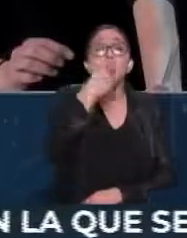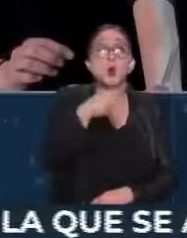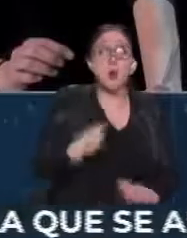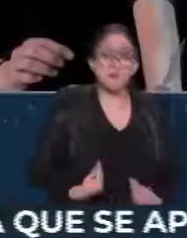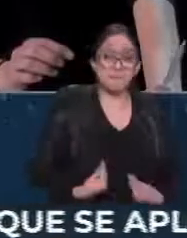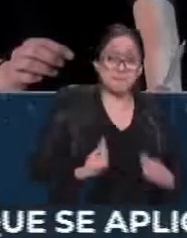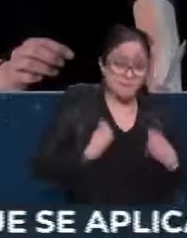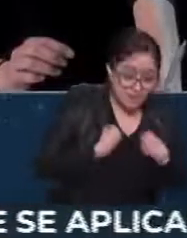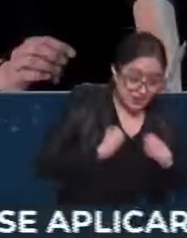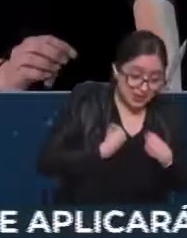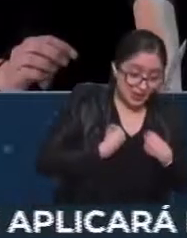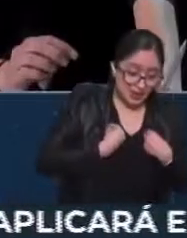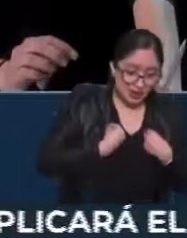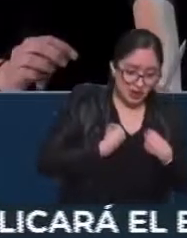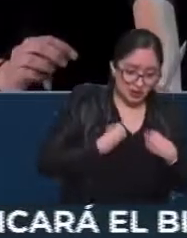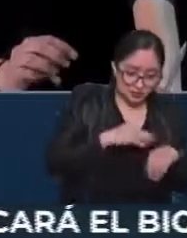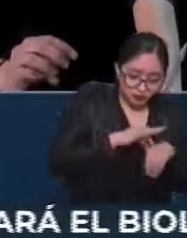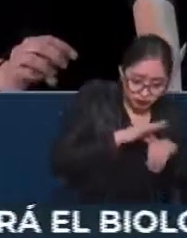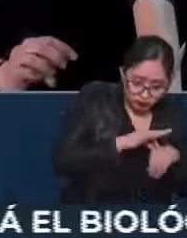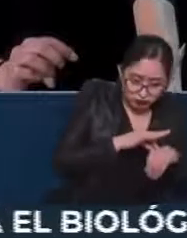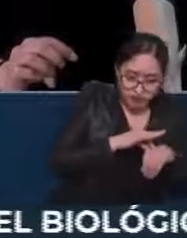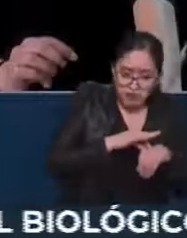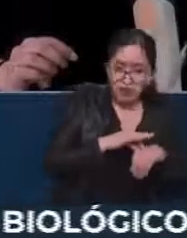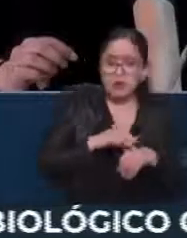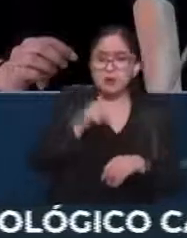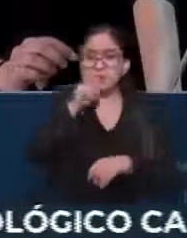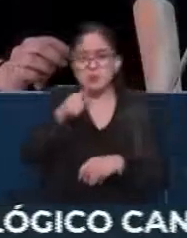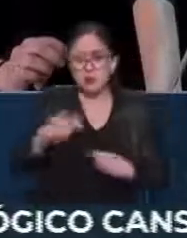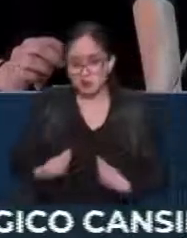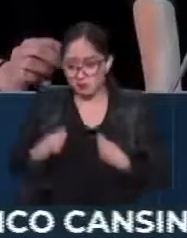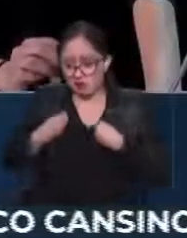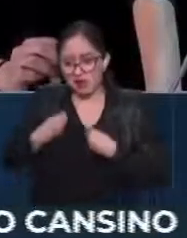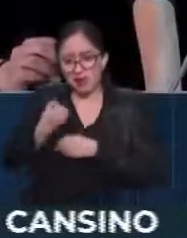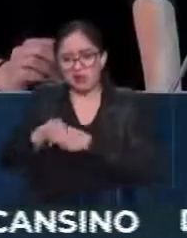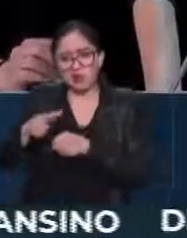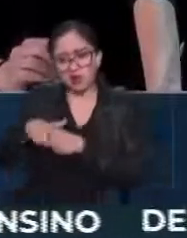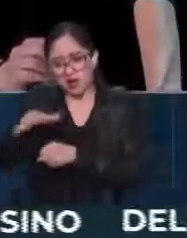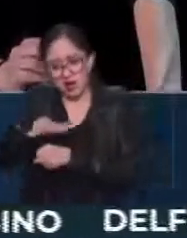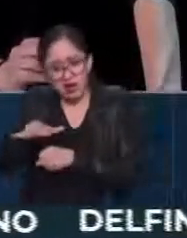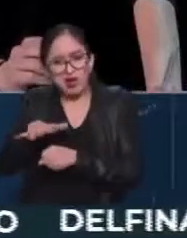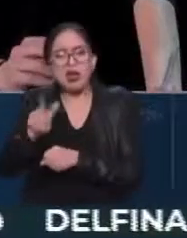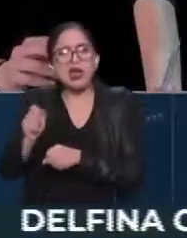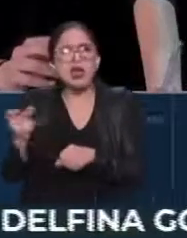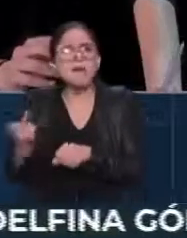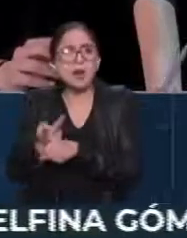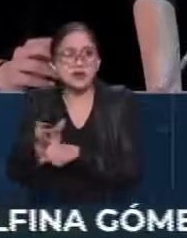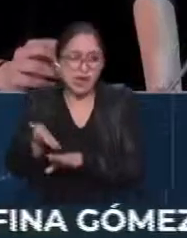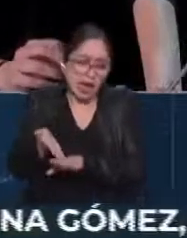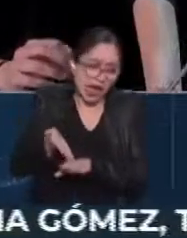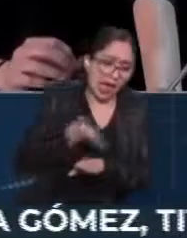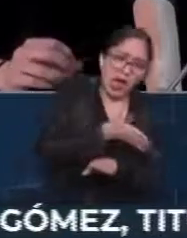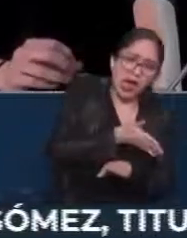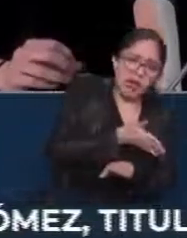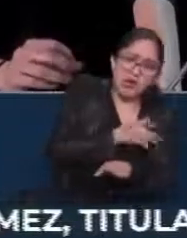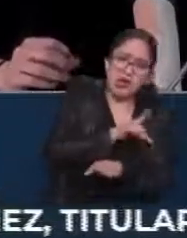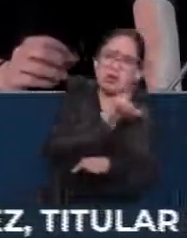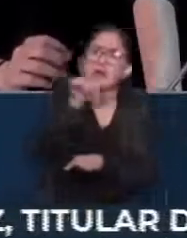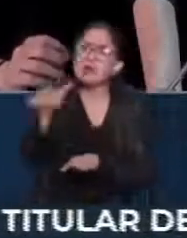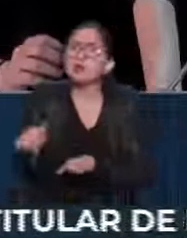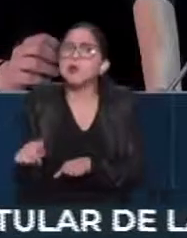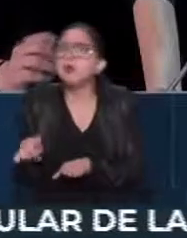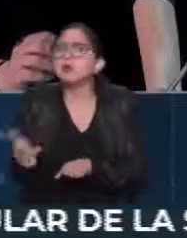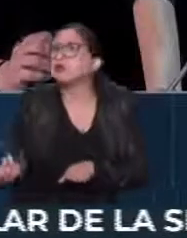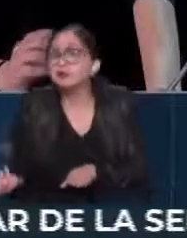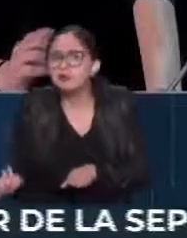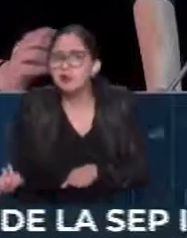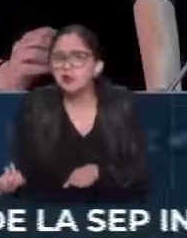decimos antes y después. Y seguro, no sé ustedes qué opinan, ustedes saben mucho de comunicación, pero creo que vamos a decir antes del